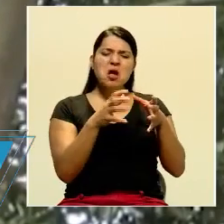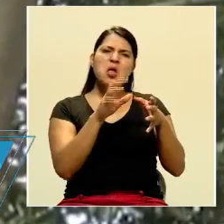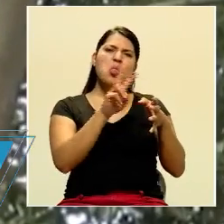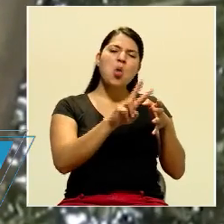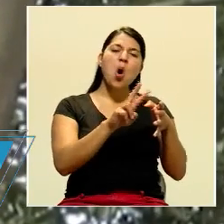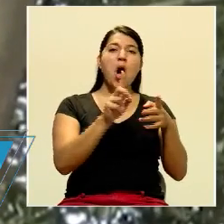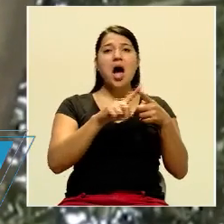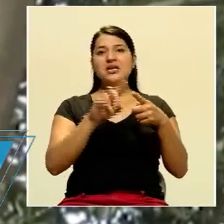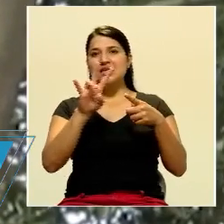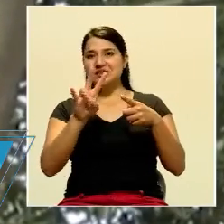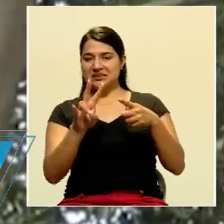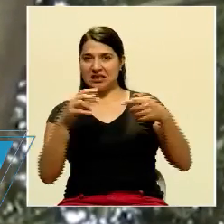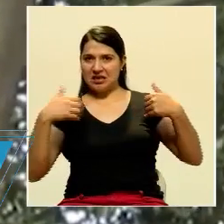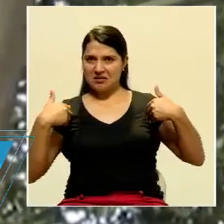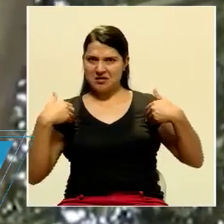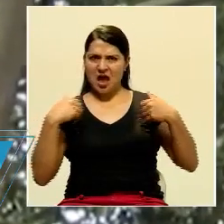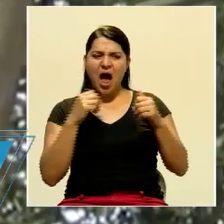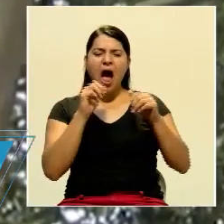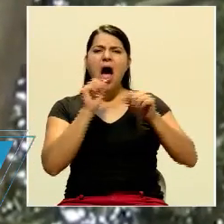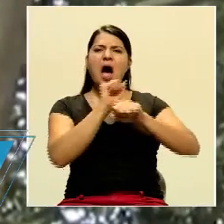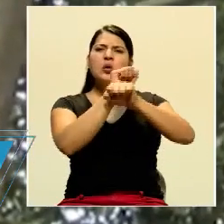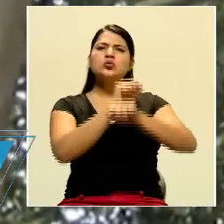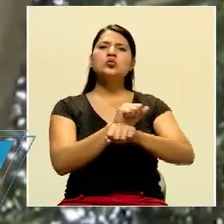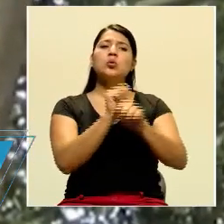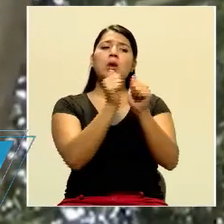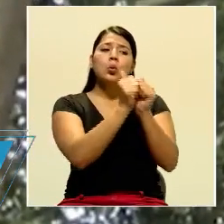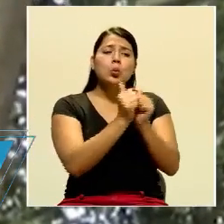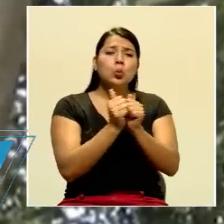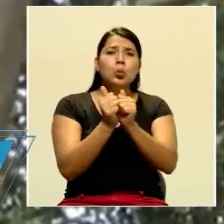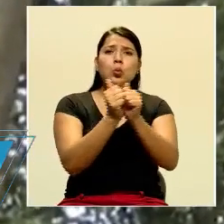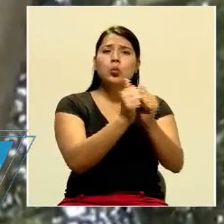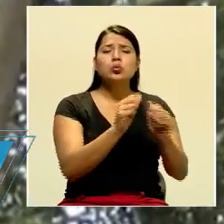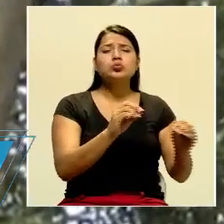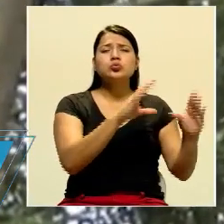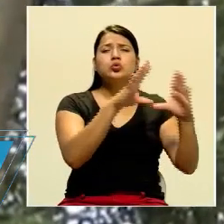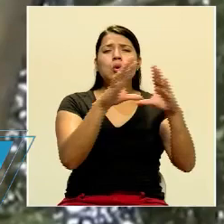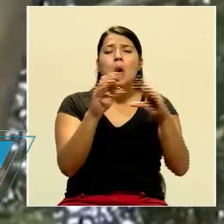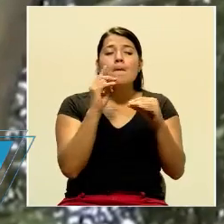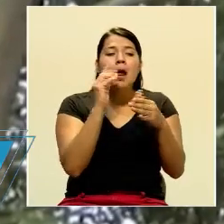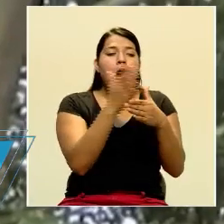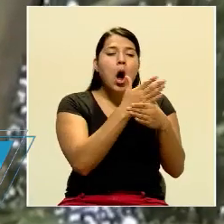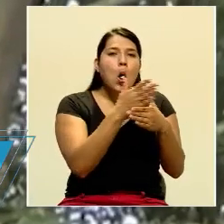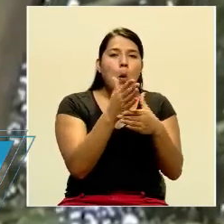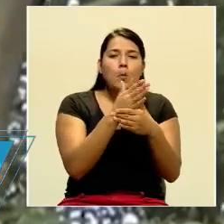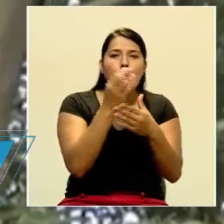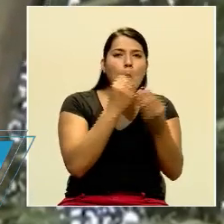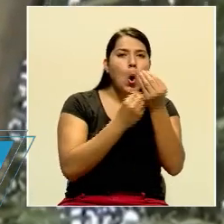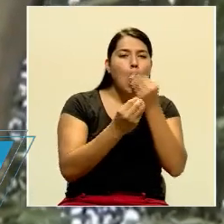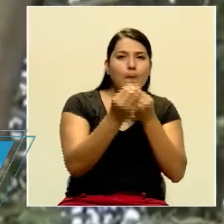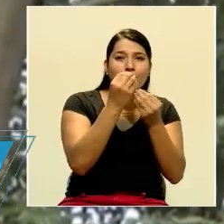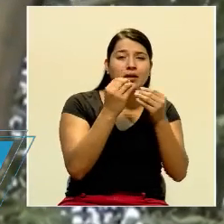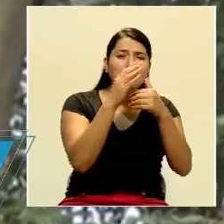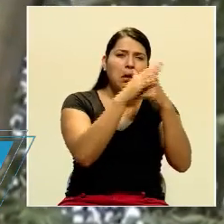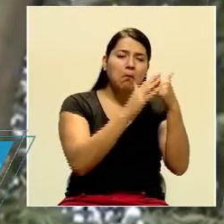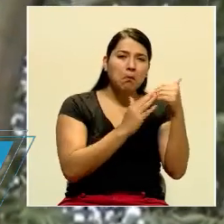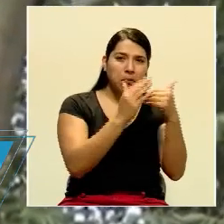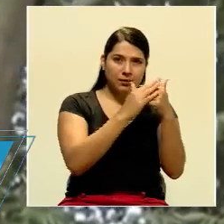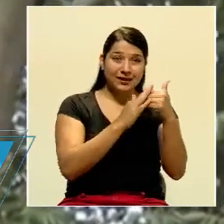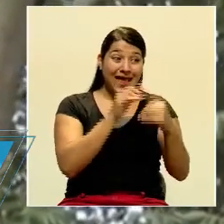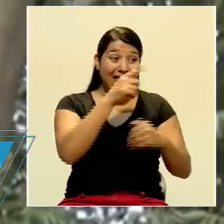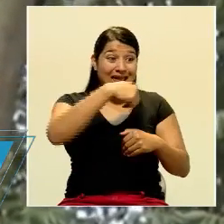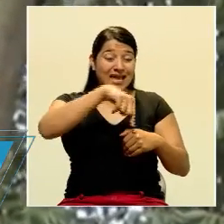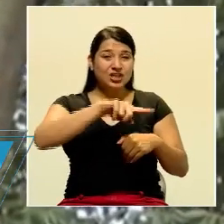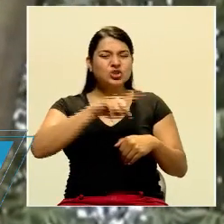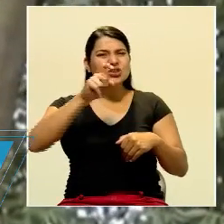Acostumbran permanecer juntos durante gran parte del día para acicalarse y comer en compañía. Forman fuertes vínculos sociales